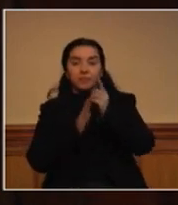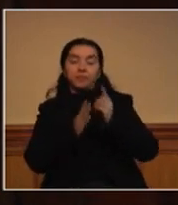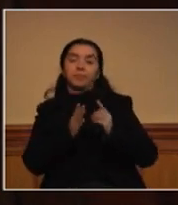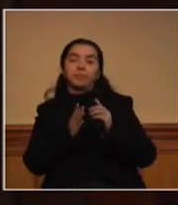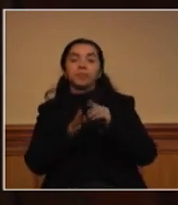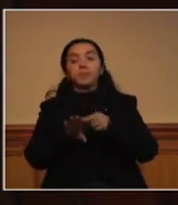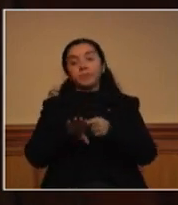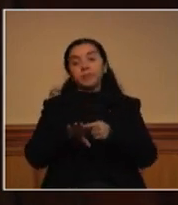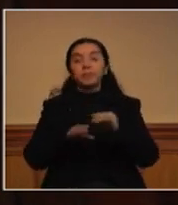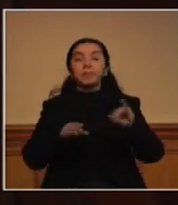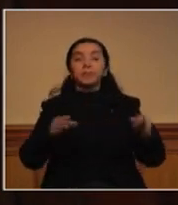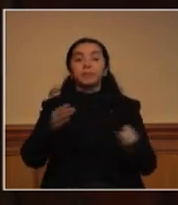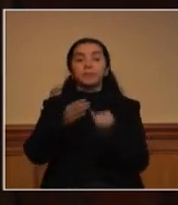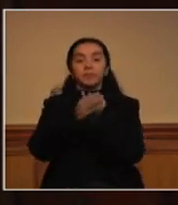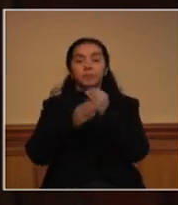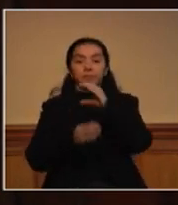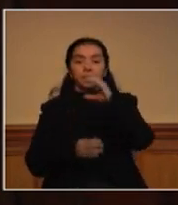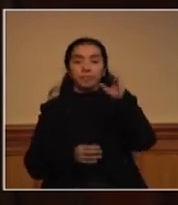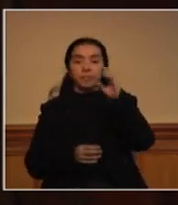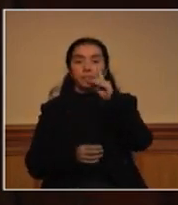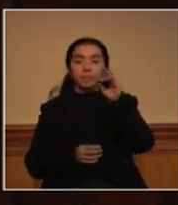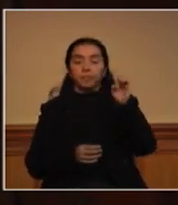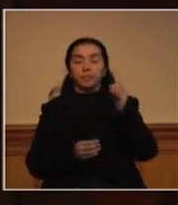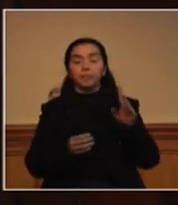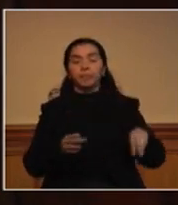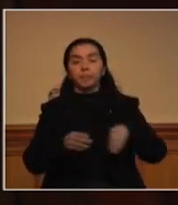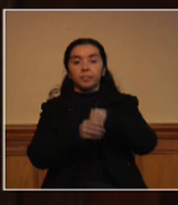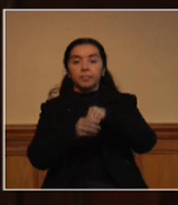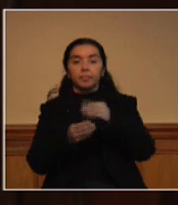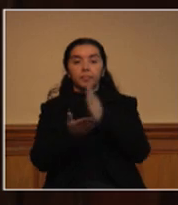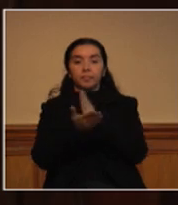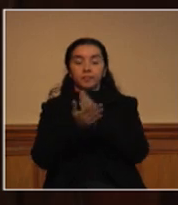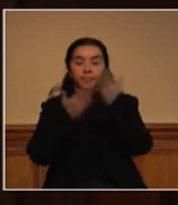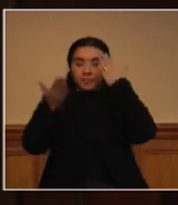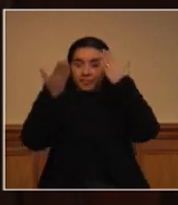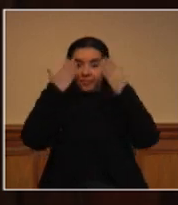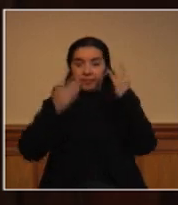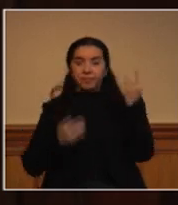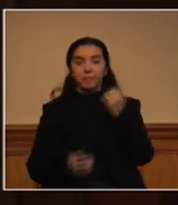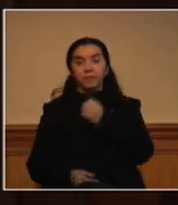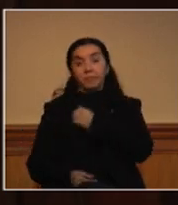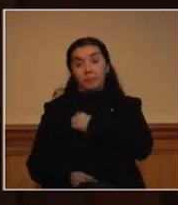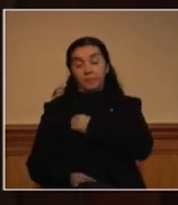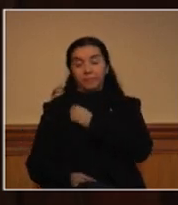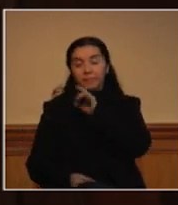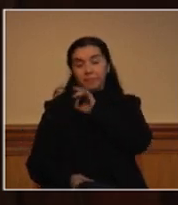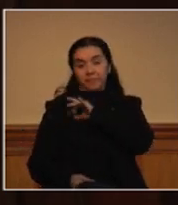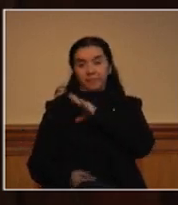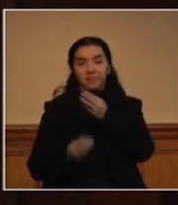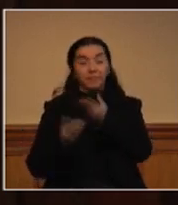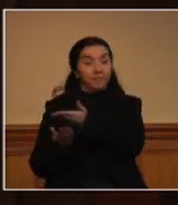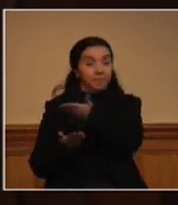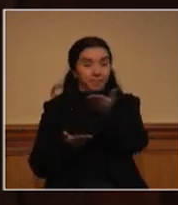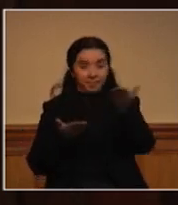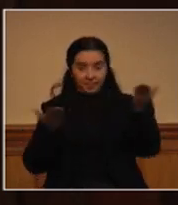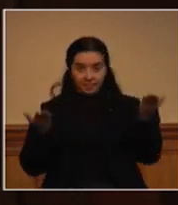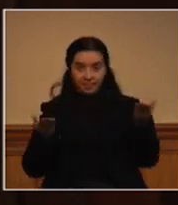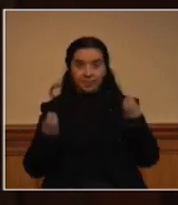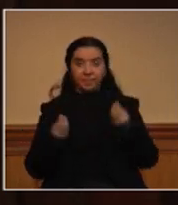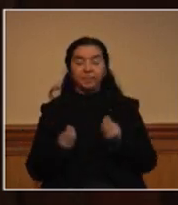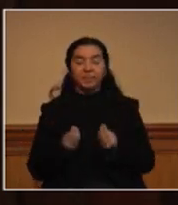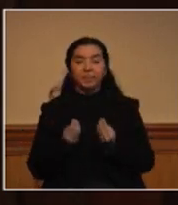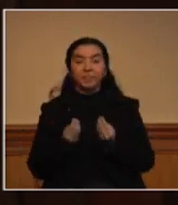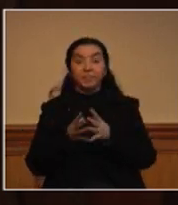Inclusión, CDETI, perteneciente a la Escuela de Psicología de la Universidad Católica de Chile, les da a todos ustedes una